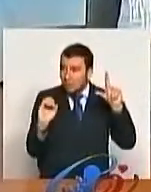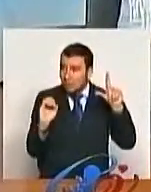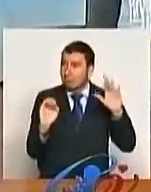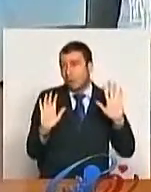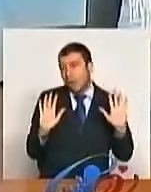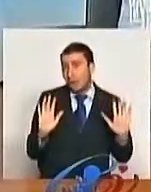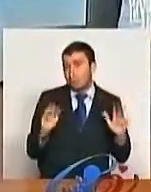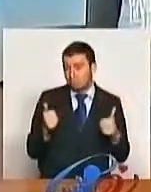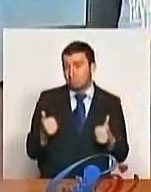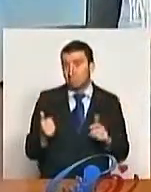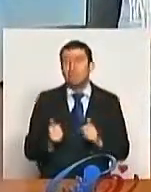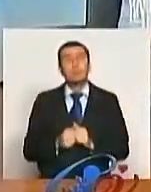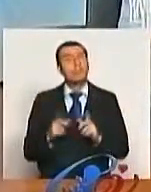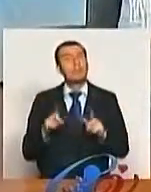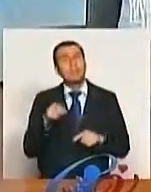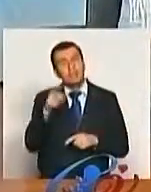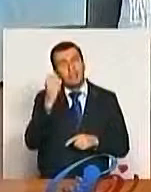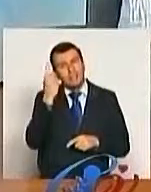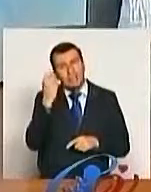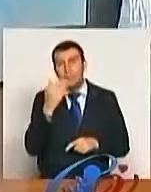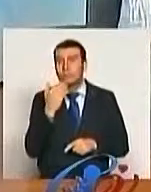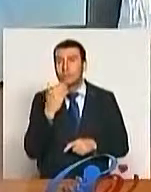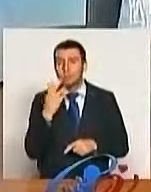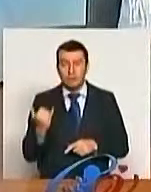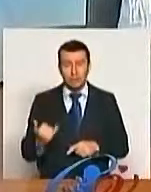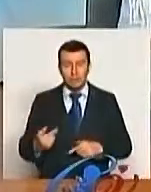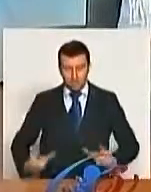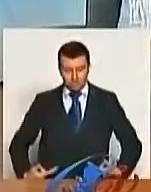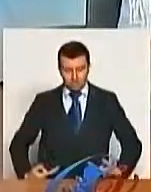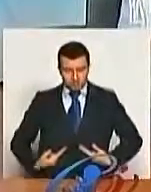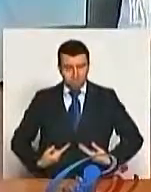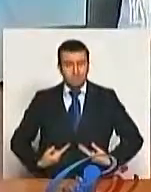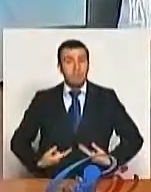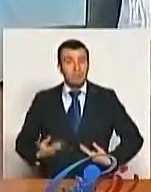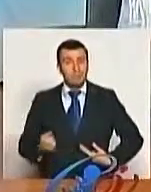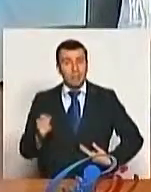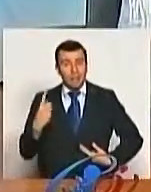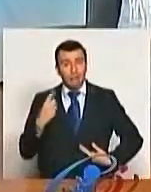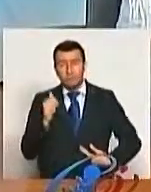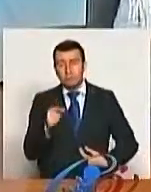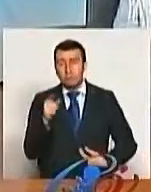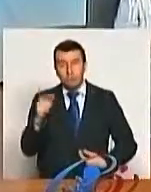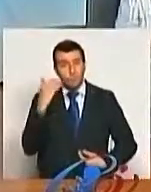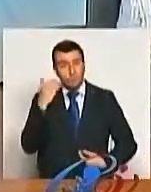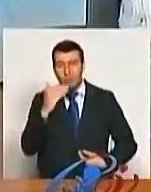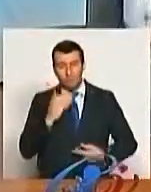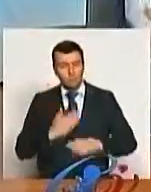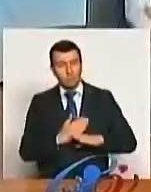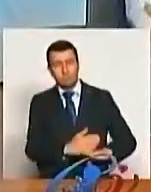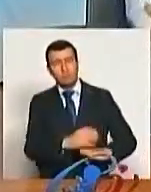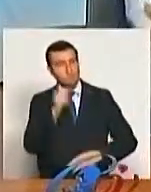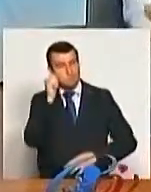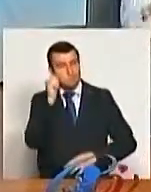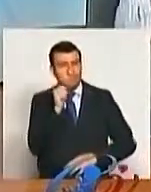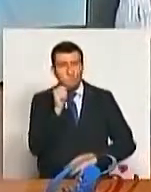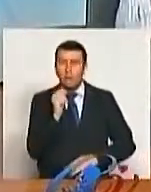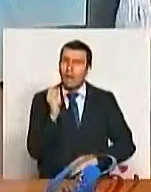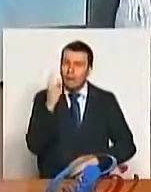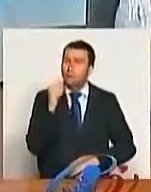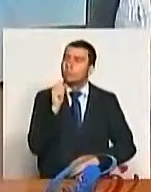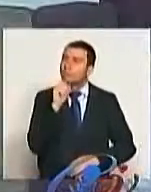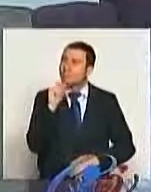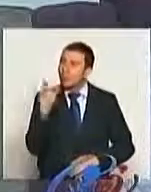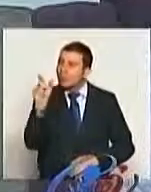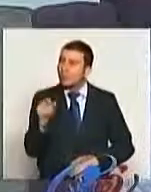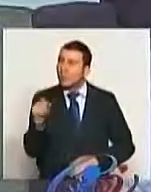un poco para que la gente entienda lo de la ligadura y lo de cortar las trompas, para que es muy importante que ustedes traten de preguntarle esto a los médicos,